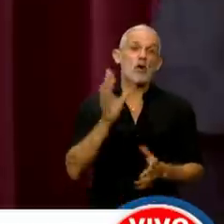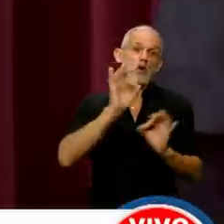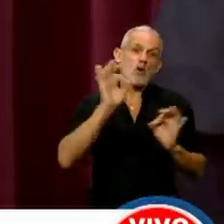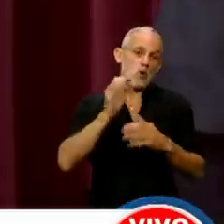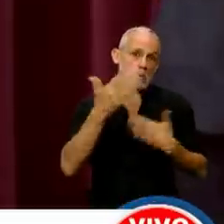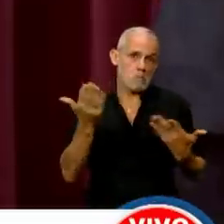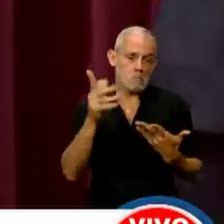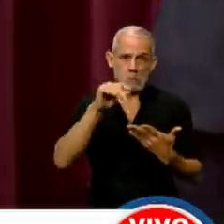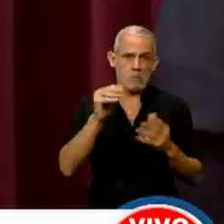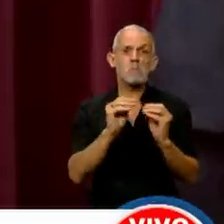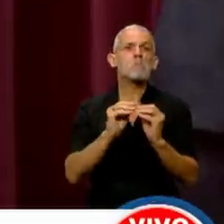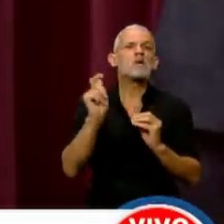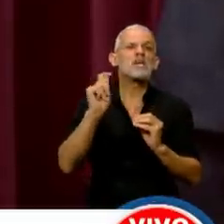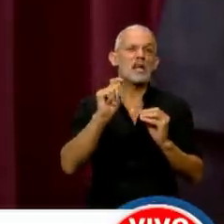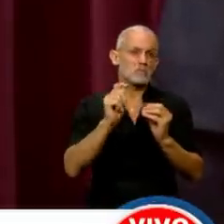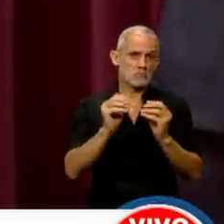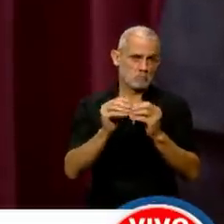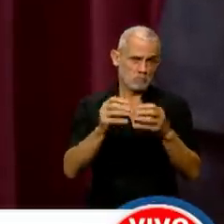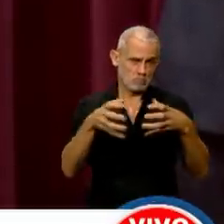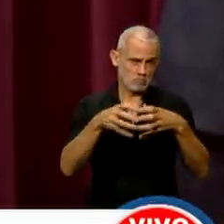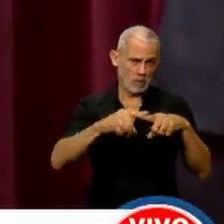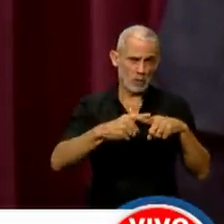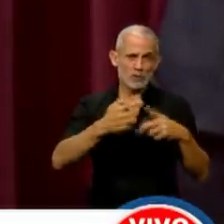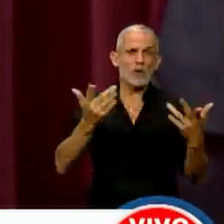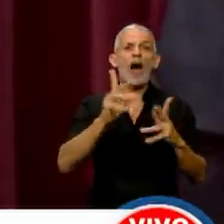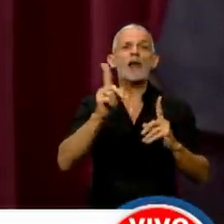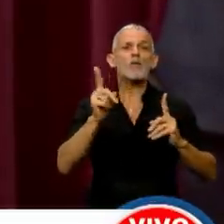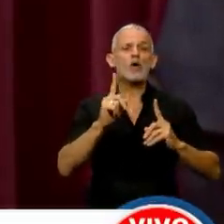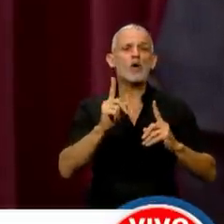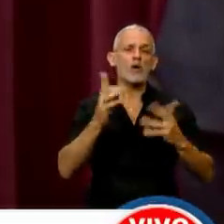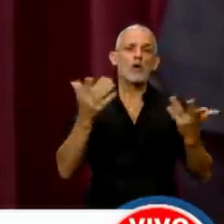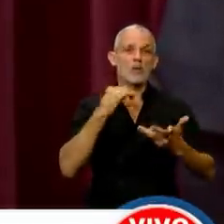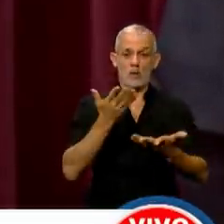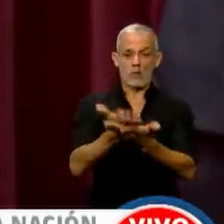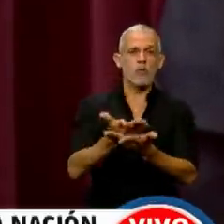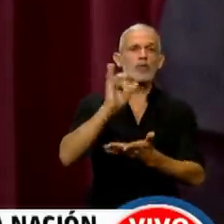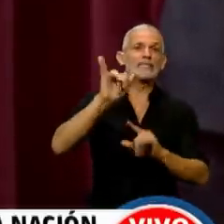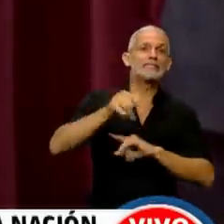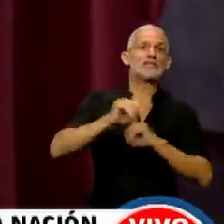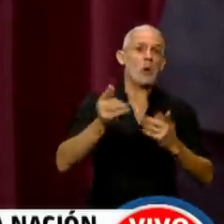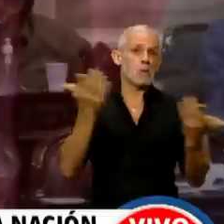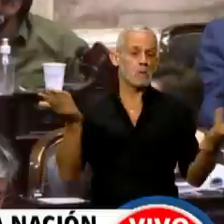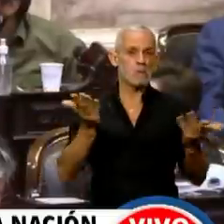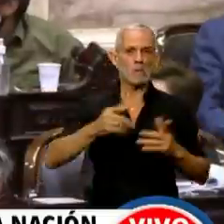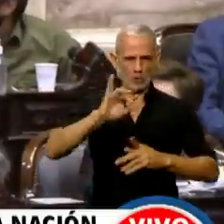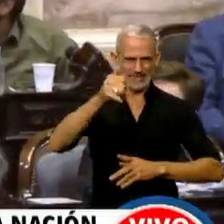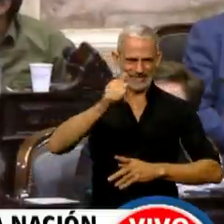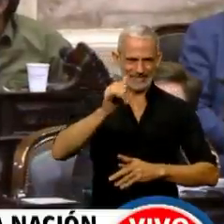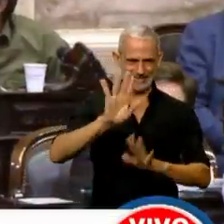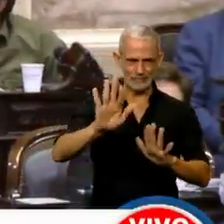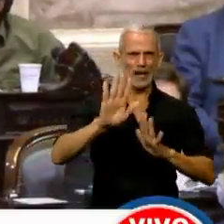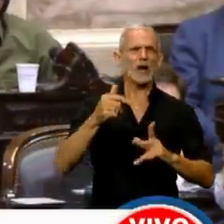no sé quién pero tienen que fijar posición buena emoción salvo que quieran la genial